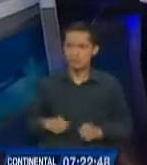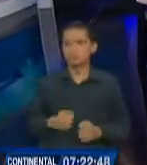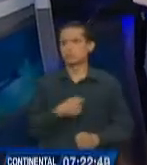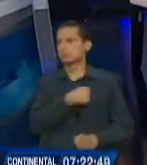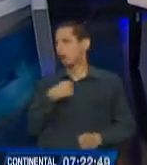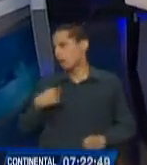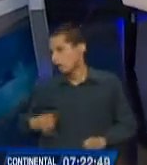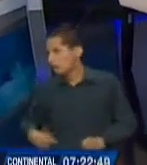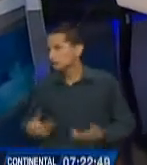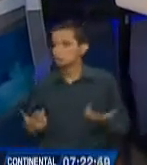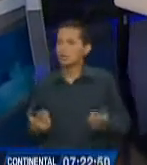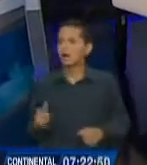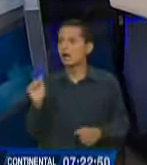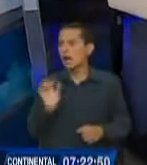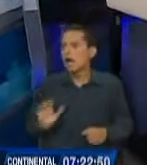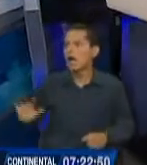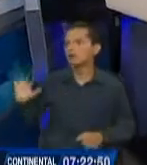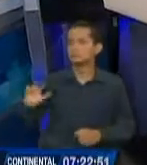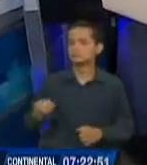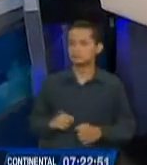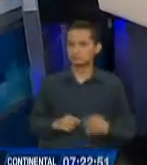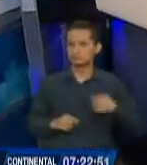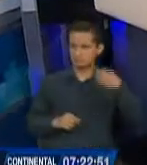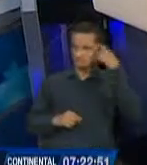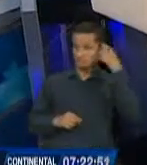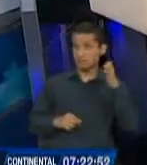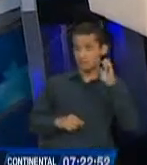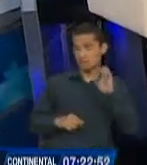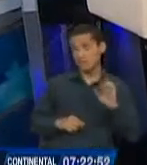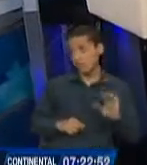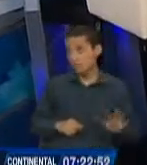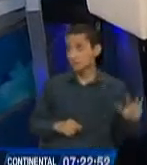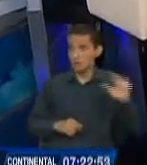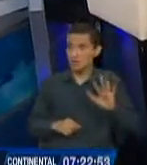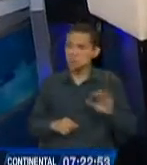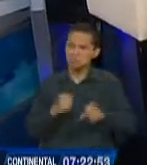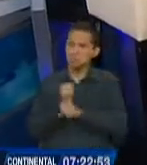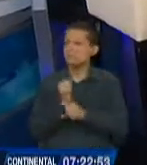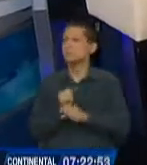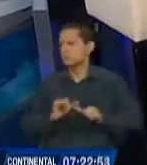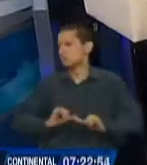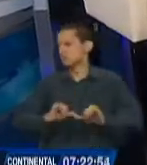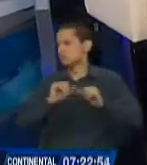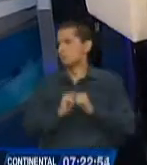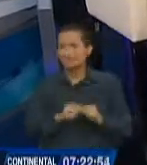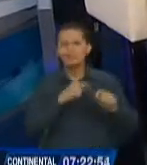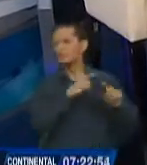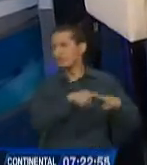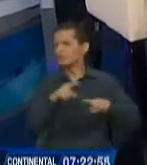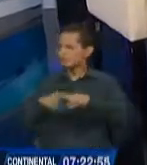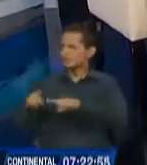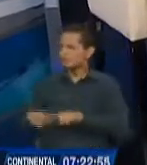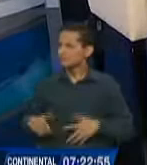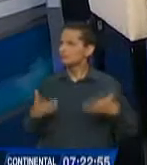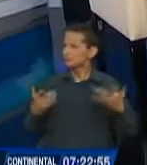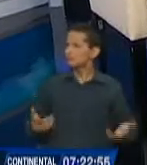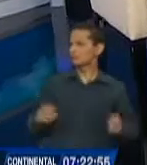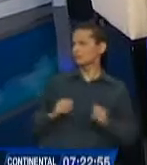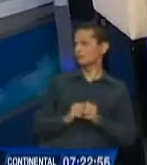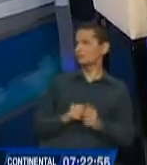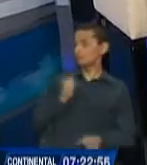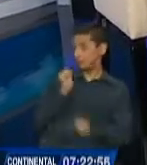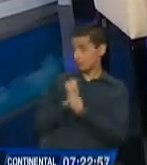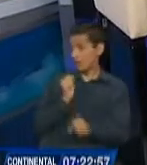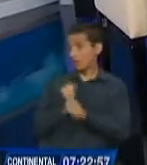asiáticos, en Europa nosotros creemos que todavía, por supuesto, se puede trabajar, es decir, en las diferentes regiones, y también ese es un trabajo que tiene que hacerse